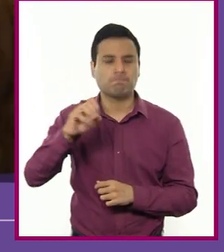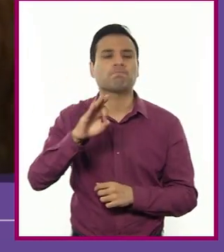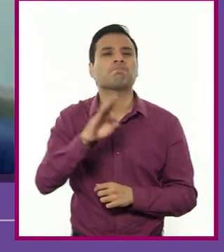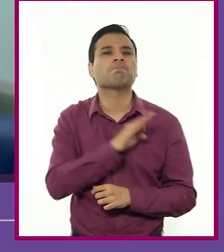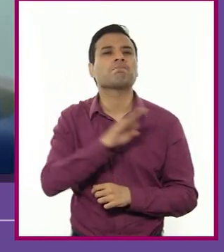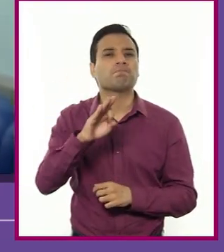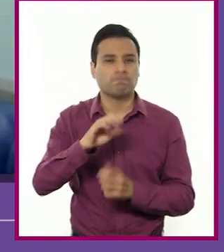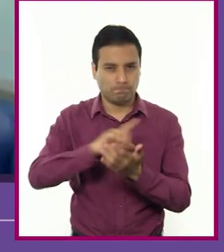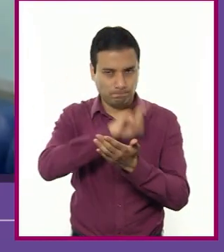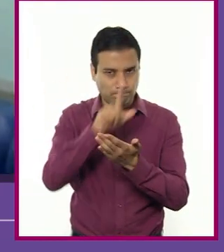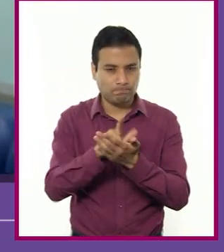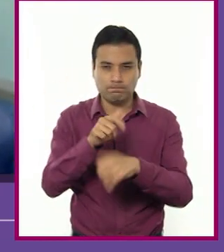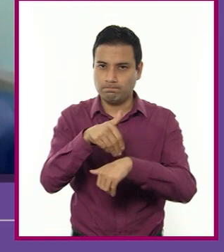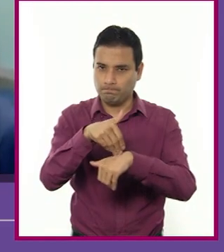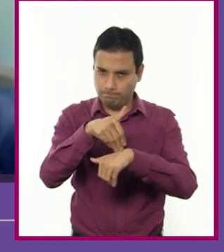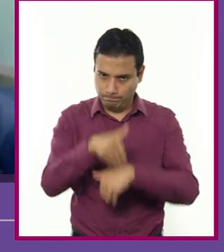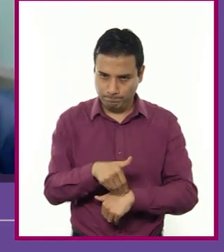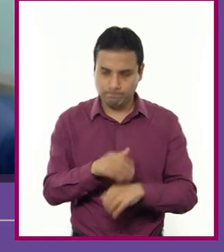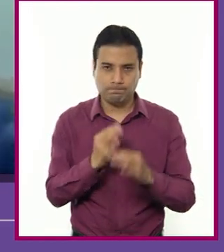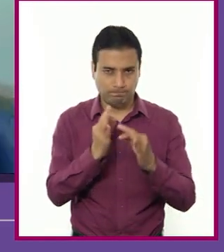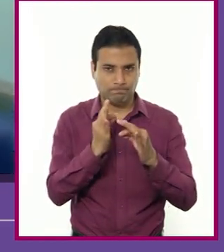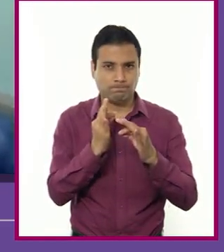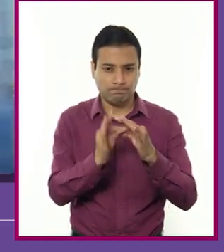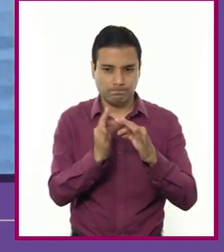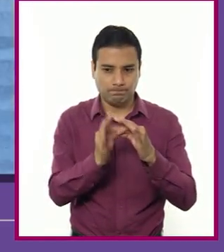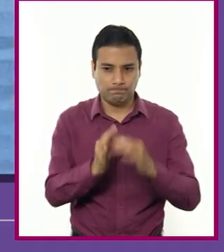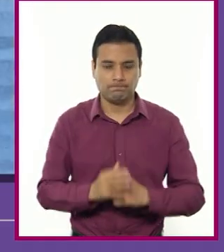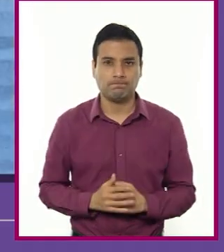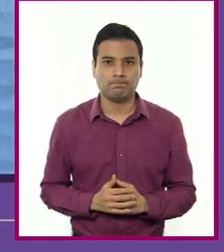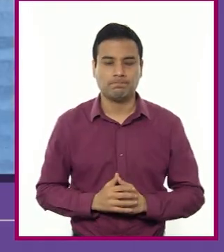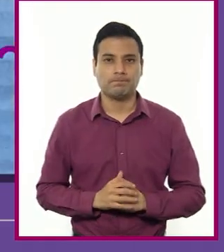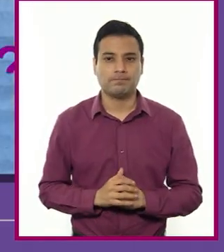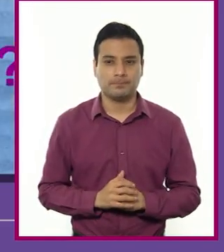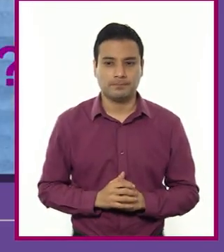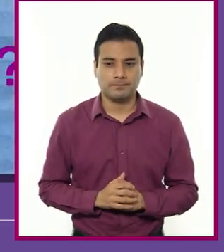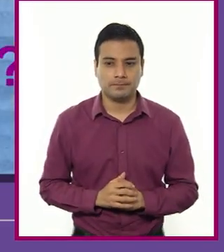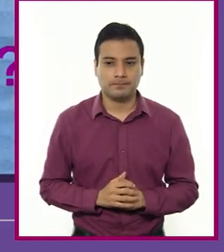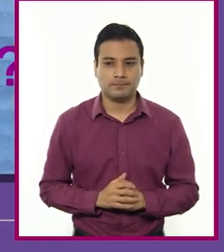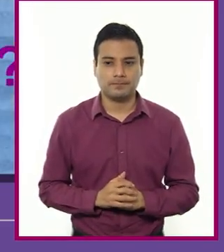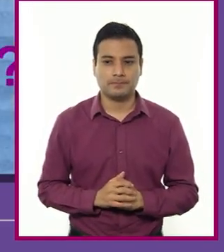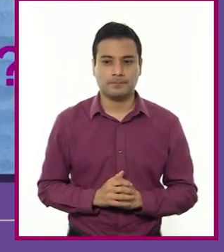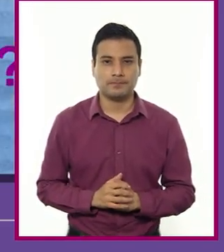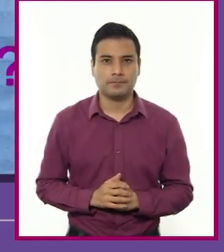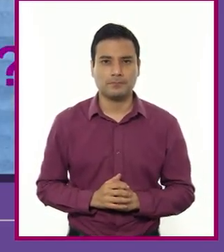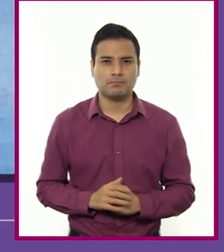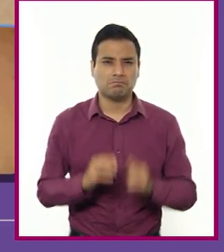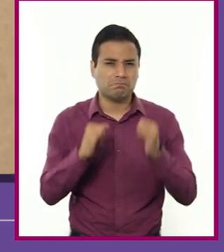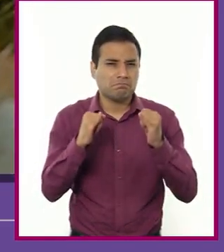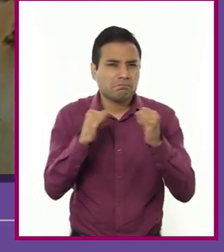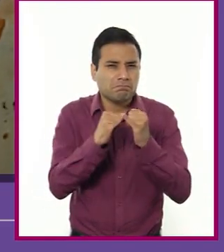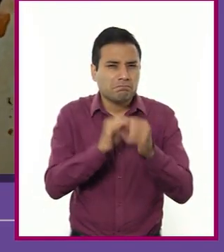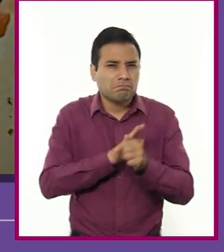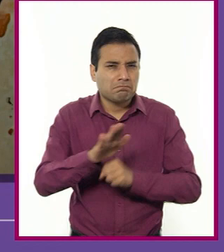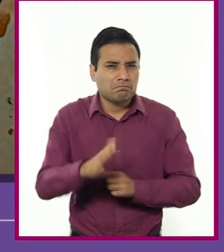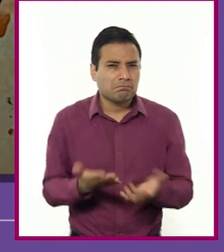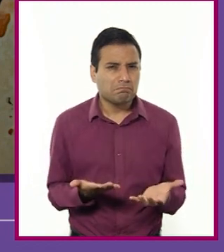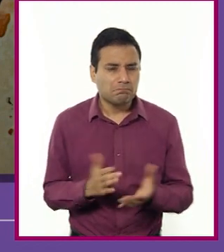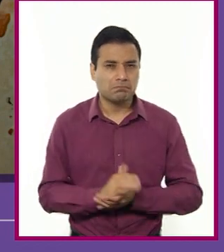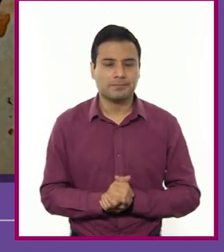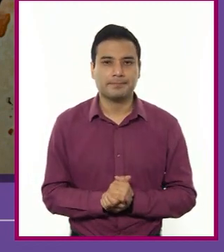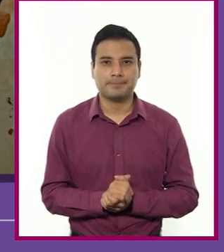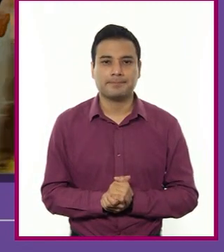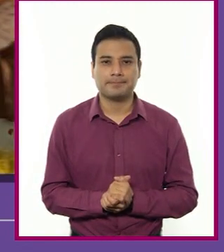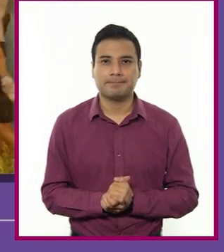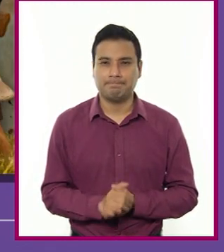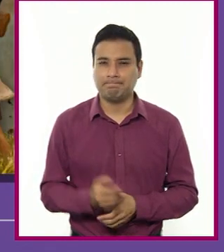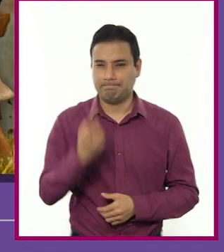las leyes que cuidan que no se cometan injusticias. ¿Y cuáles son esas instituciones? Las